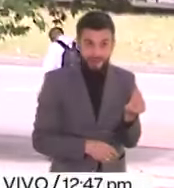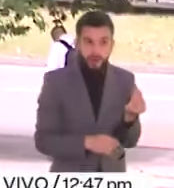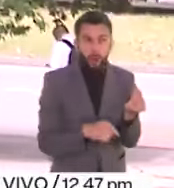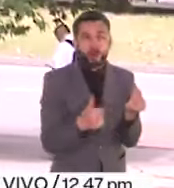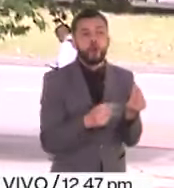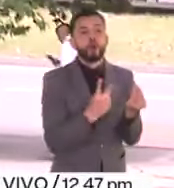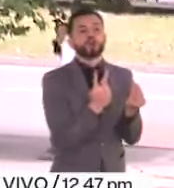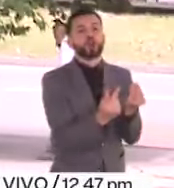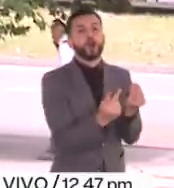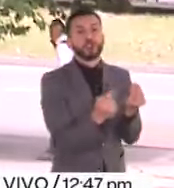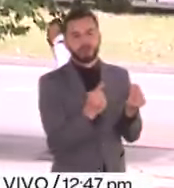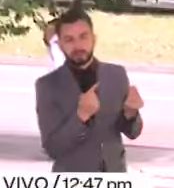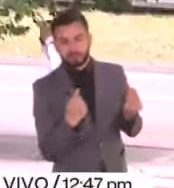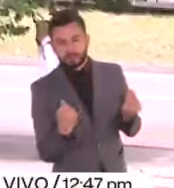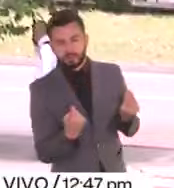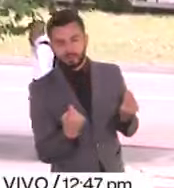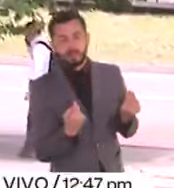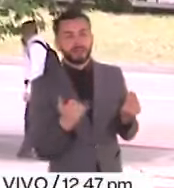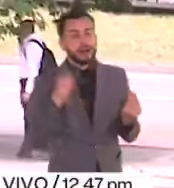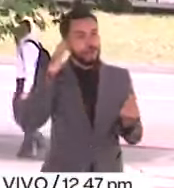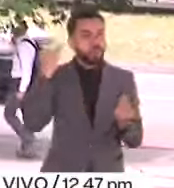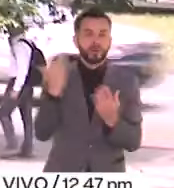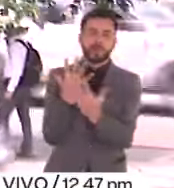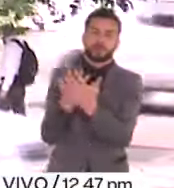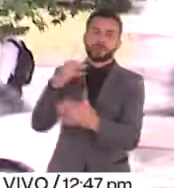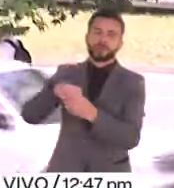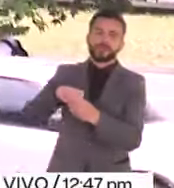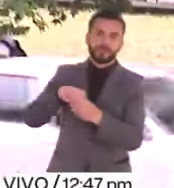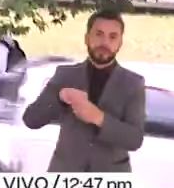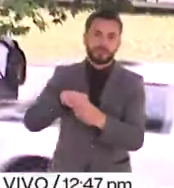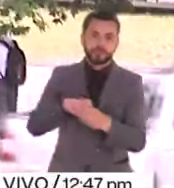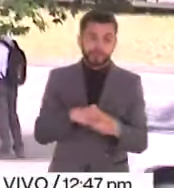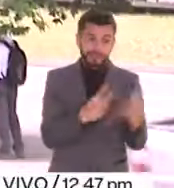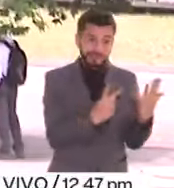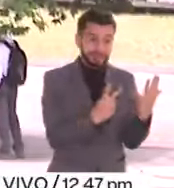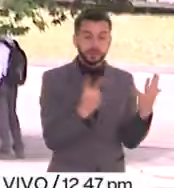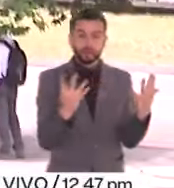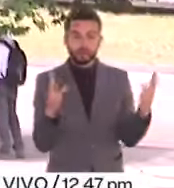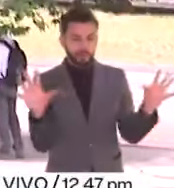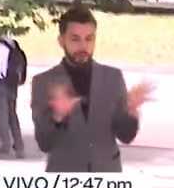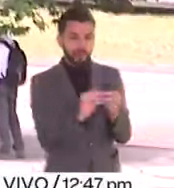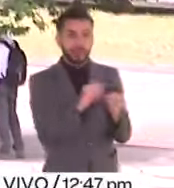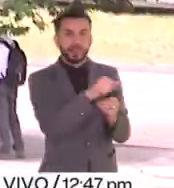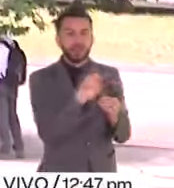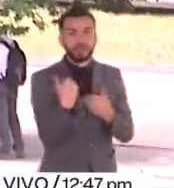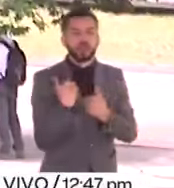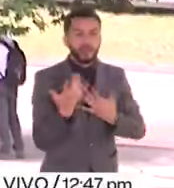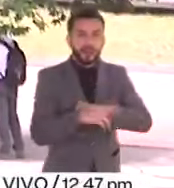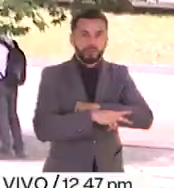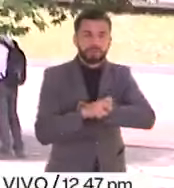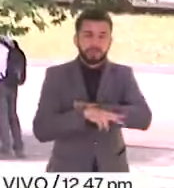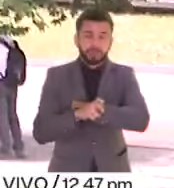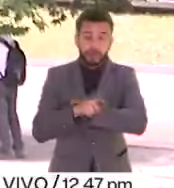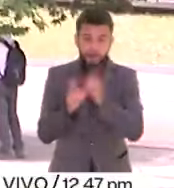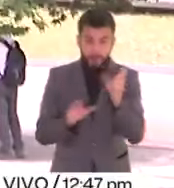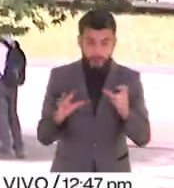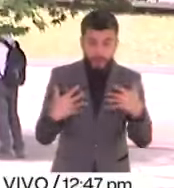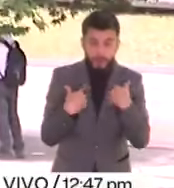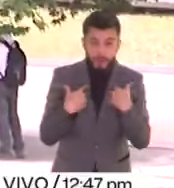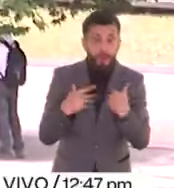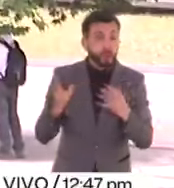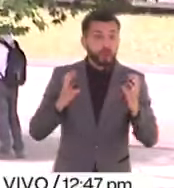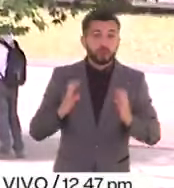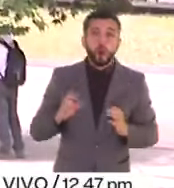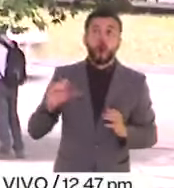más que ya se encontraban en prisión. Parece que son integrantes de una banda que se dedicaba al hurto y en su mayoría las víctimas eran